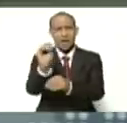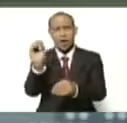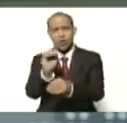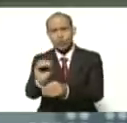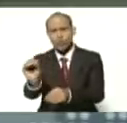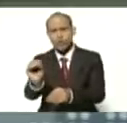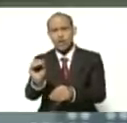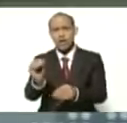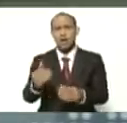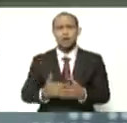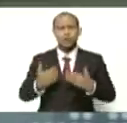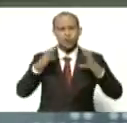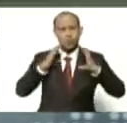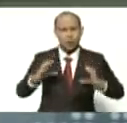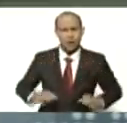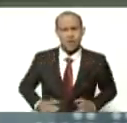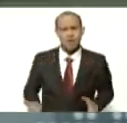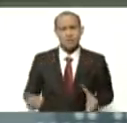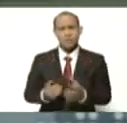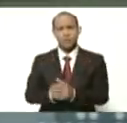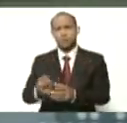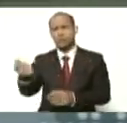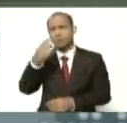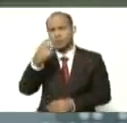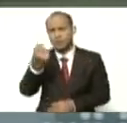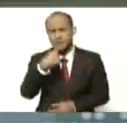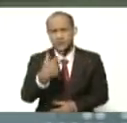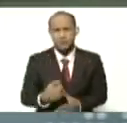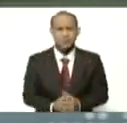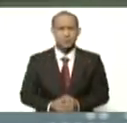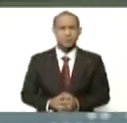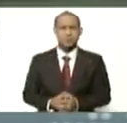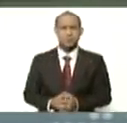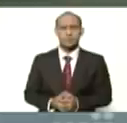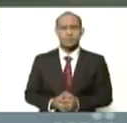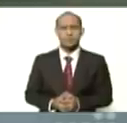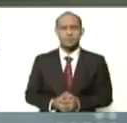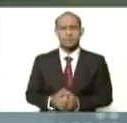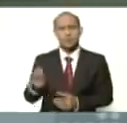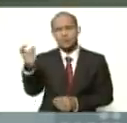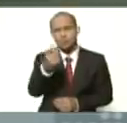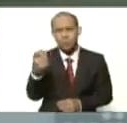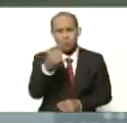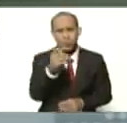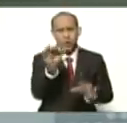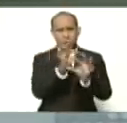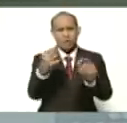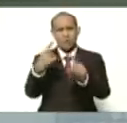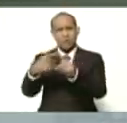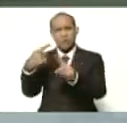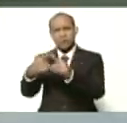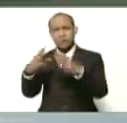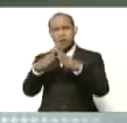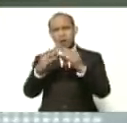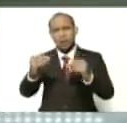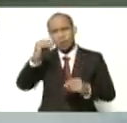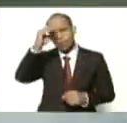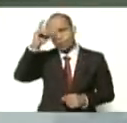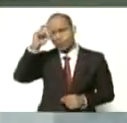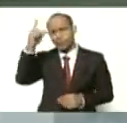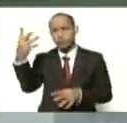intensivos en la capacidad de tratamiento de medicamentos de pesquisaje en todas las capacidades